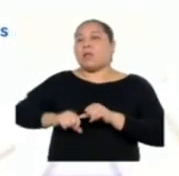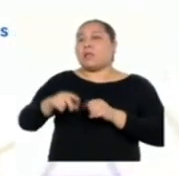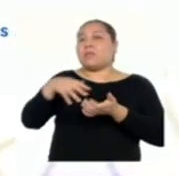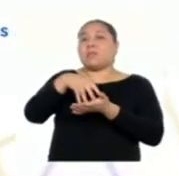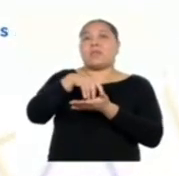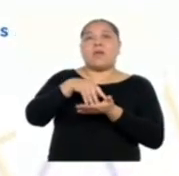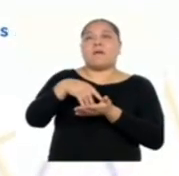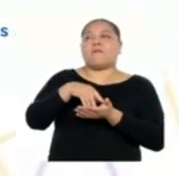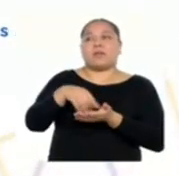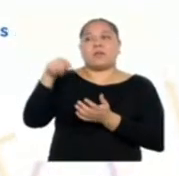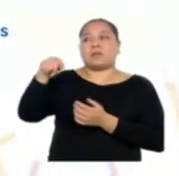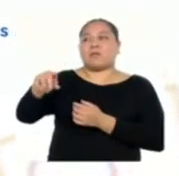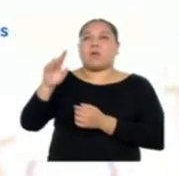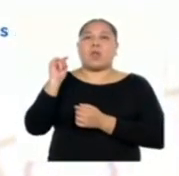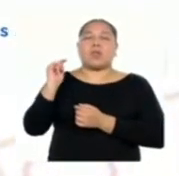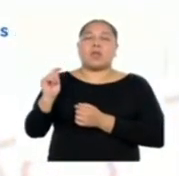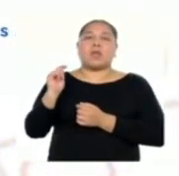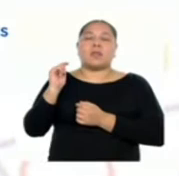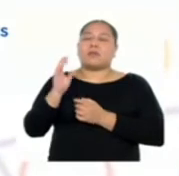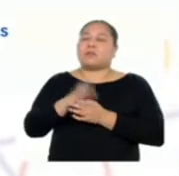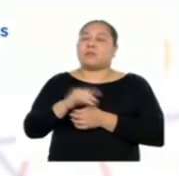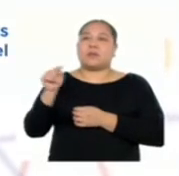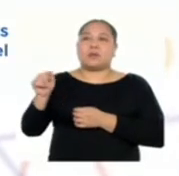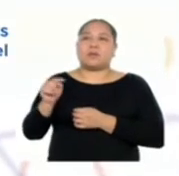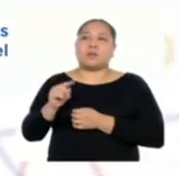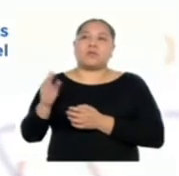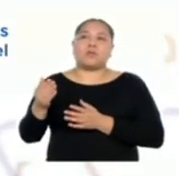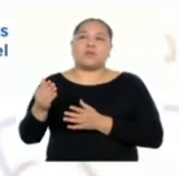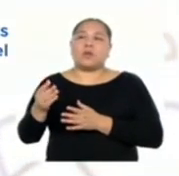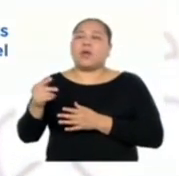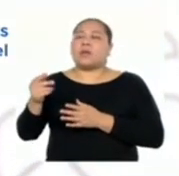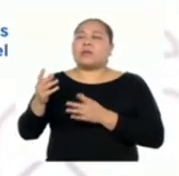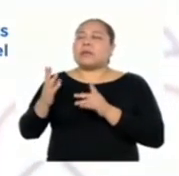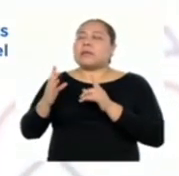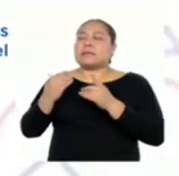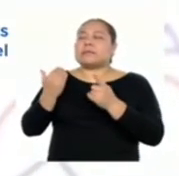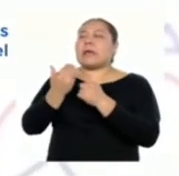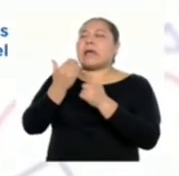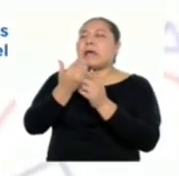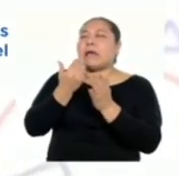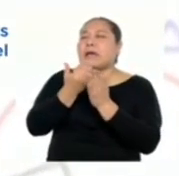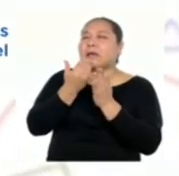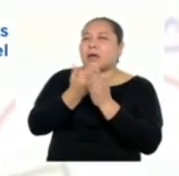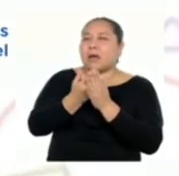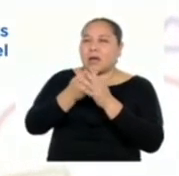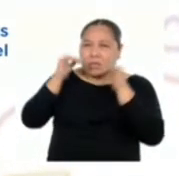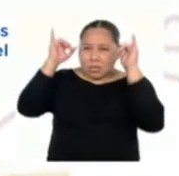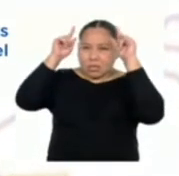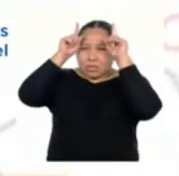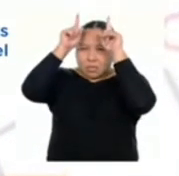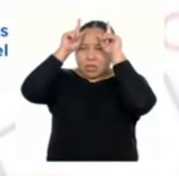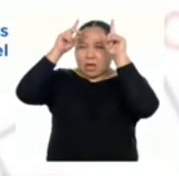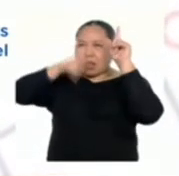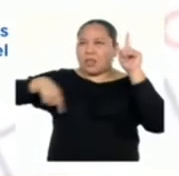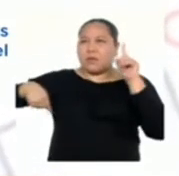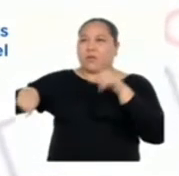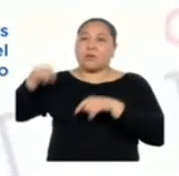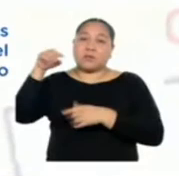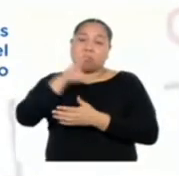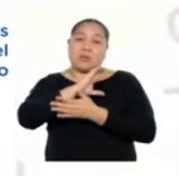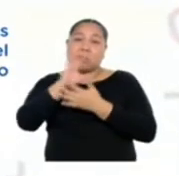tentaciones, la que las hacía fáciles vehículos de las obras del demonio. Estas características las